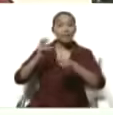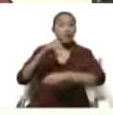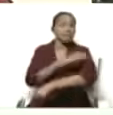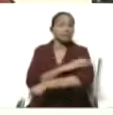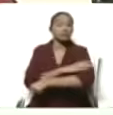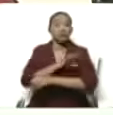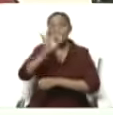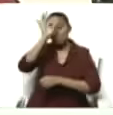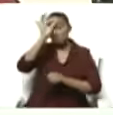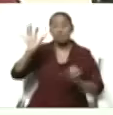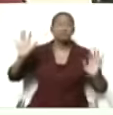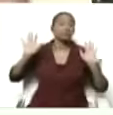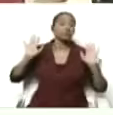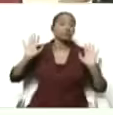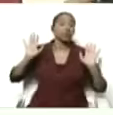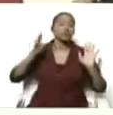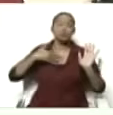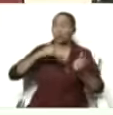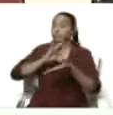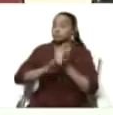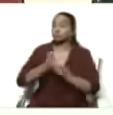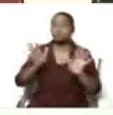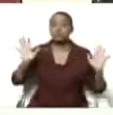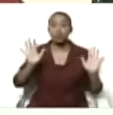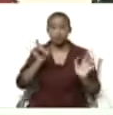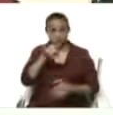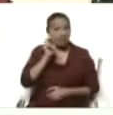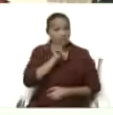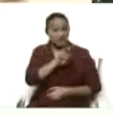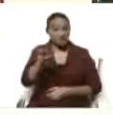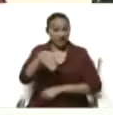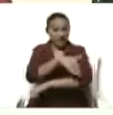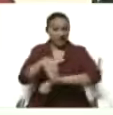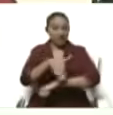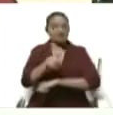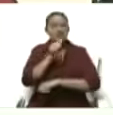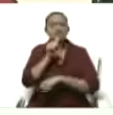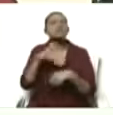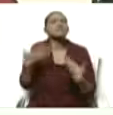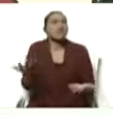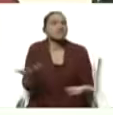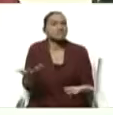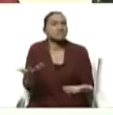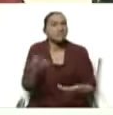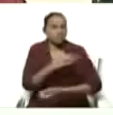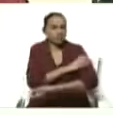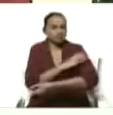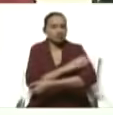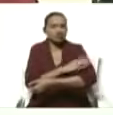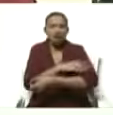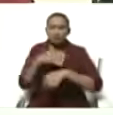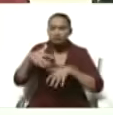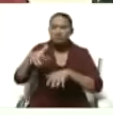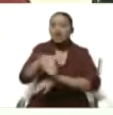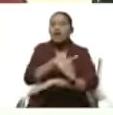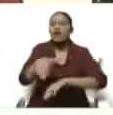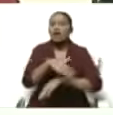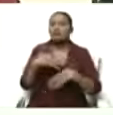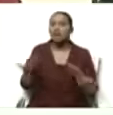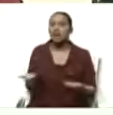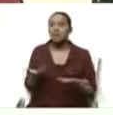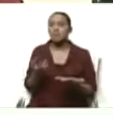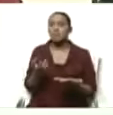sabe no contesta nadie sabe dónde están en la calle quién de ellos anda en la calle quién de ellos anda en la calle montan su